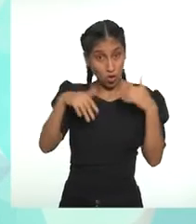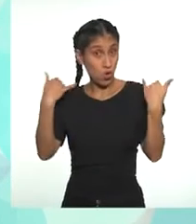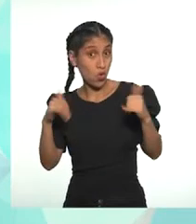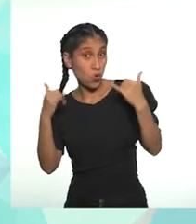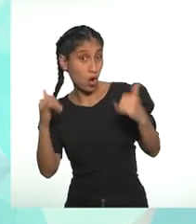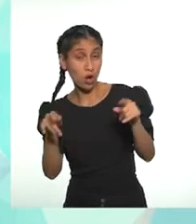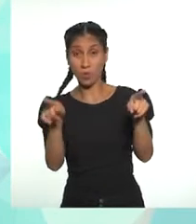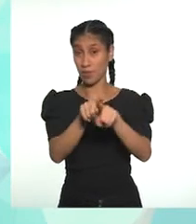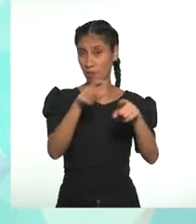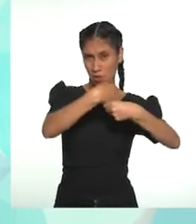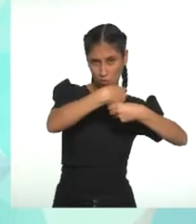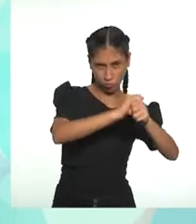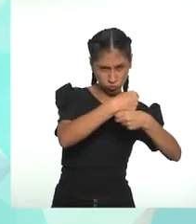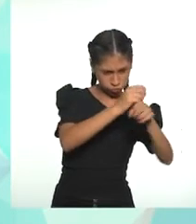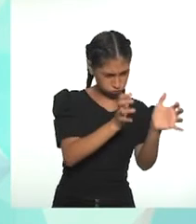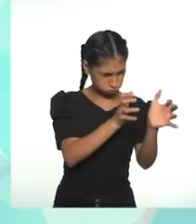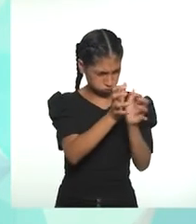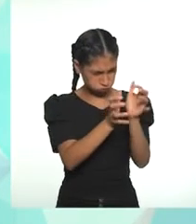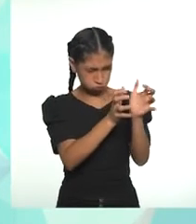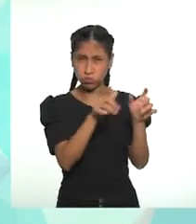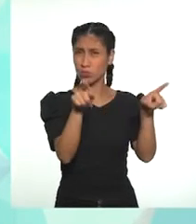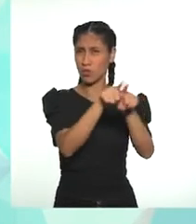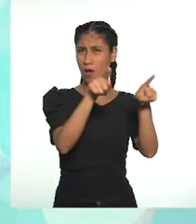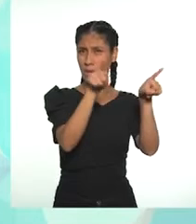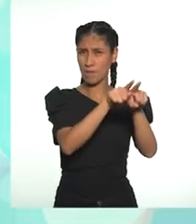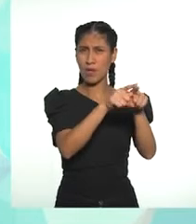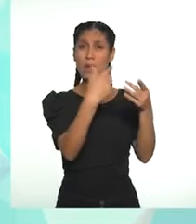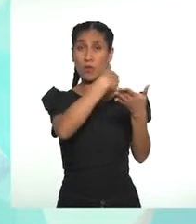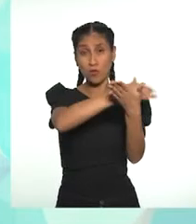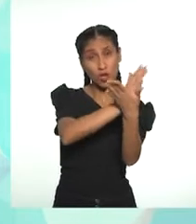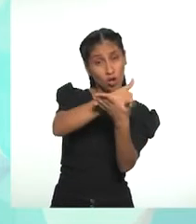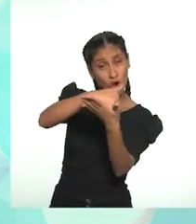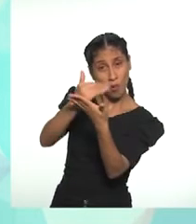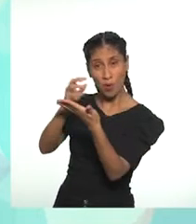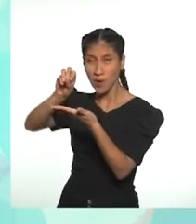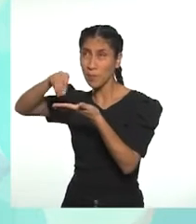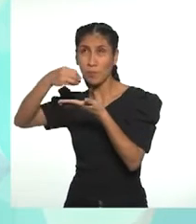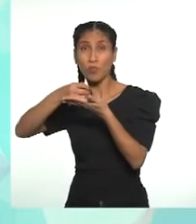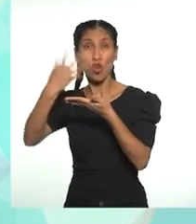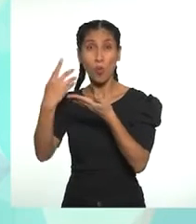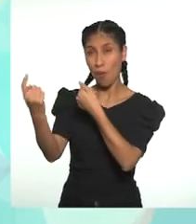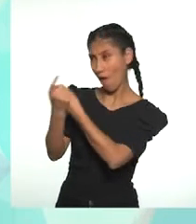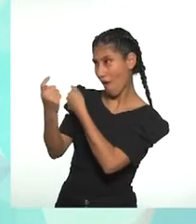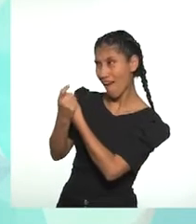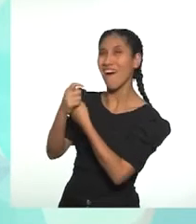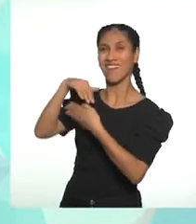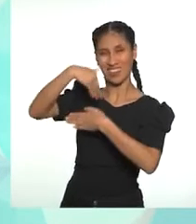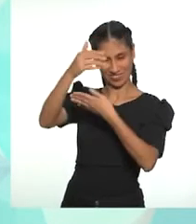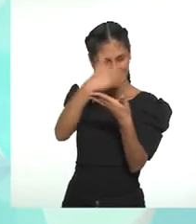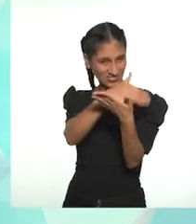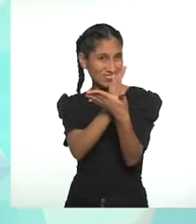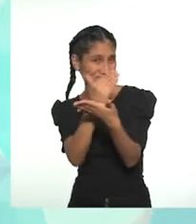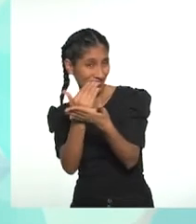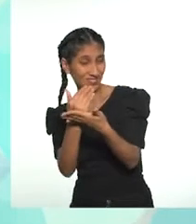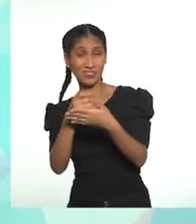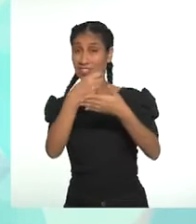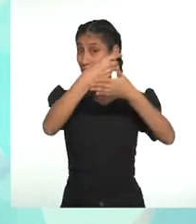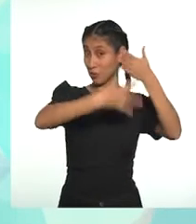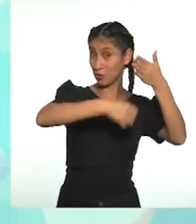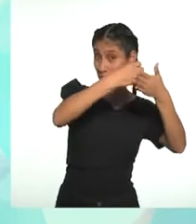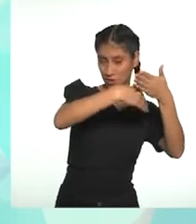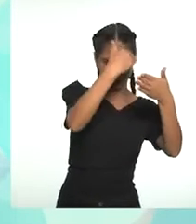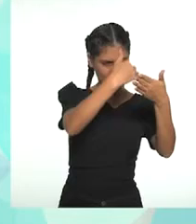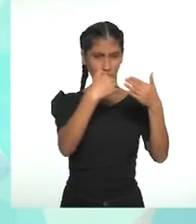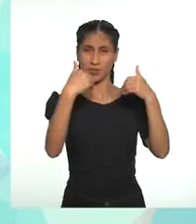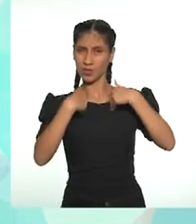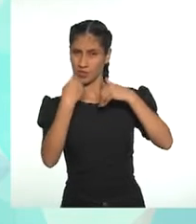juego, armar un aparato electrodoméstico, realizar un experimento, preparar una comida, etc. Habitualmente, este tipo de